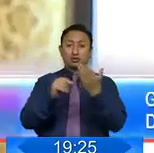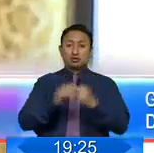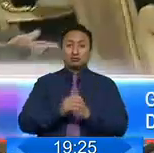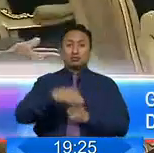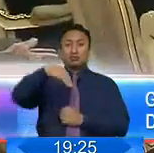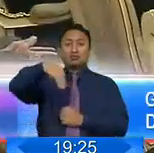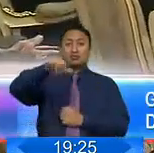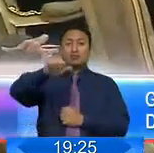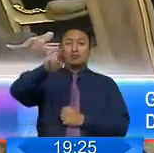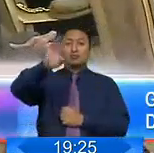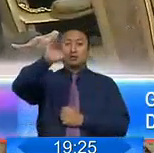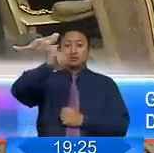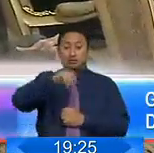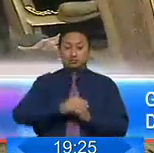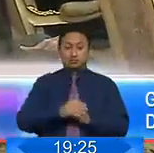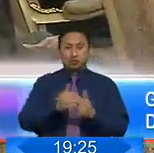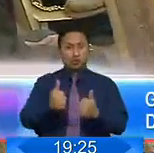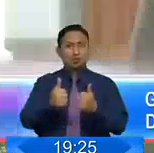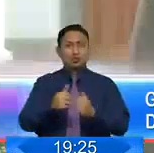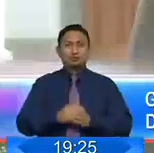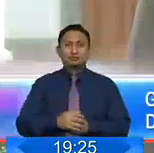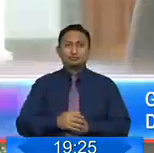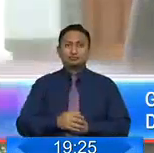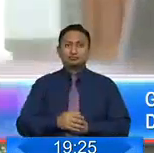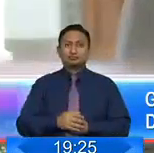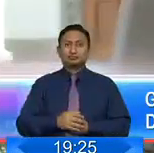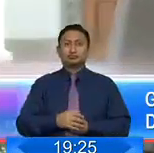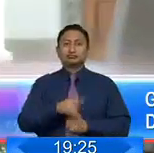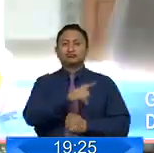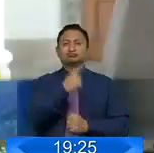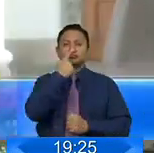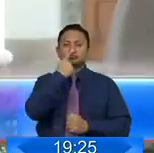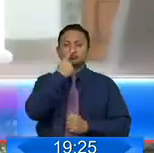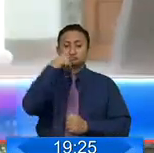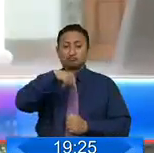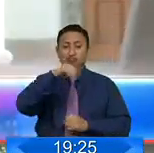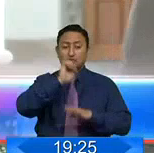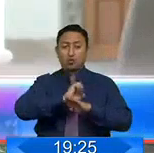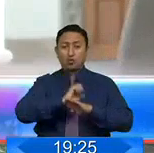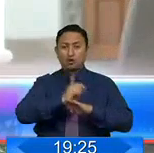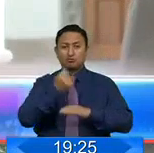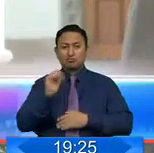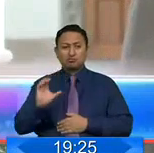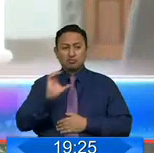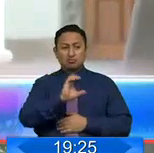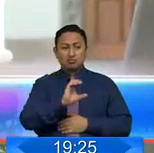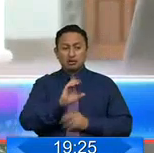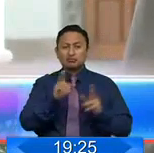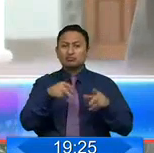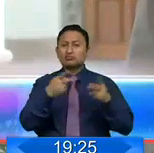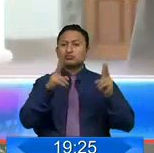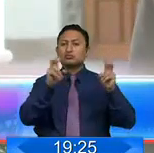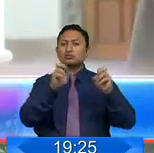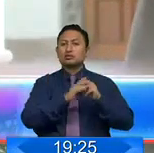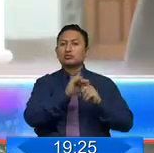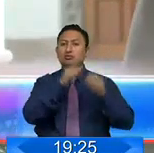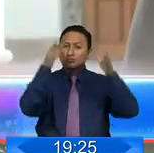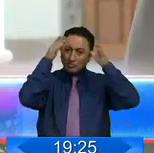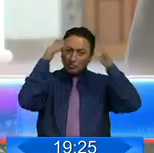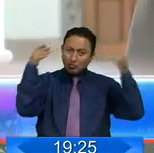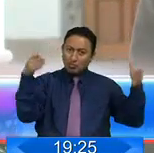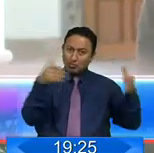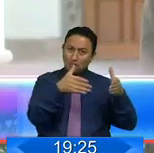fue altamente productivo. Están muy interesados en invertir en el país. Básicamente, su enfoque está